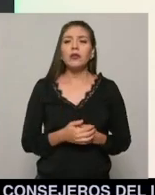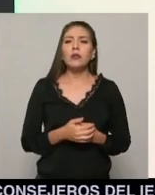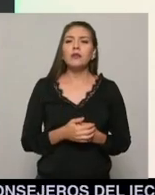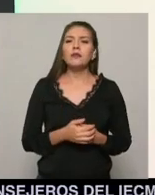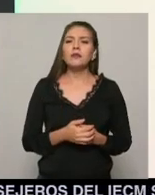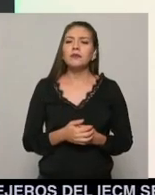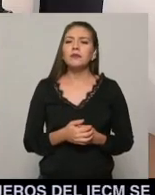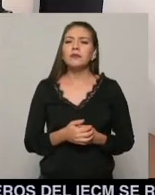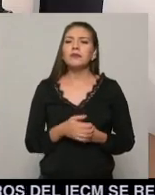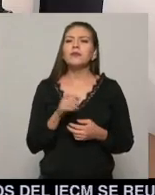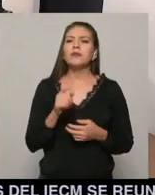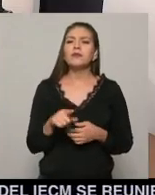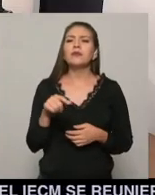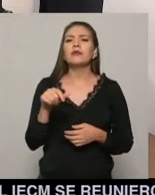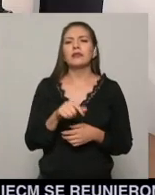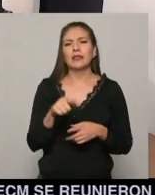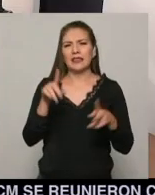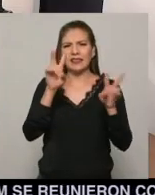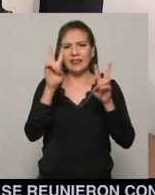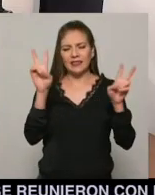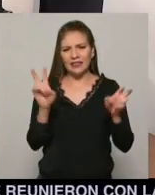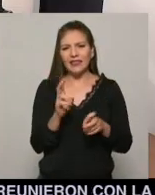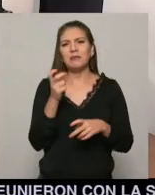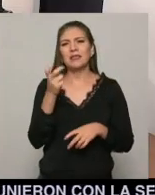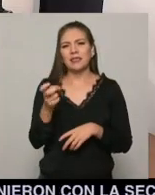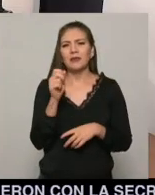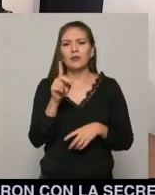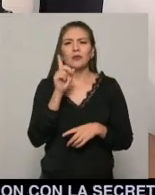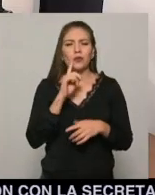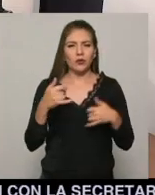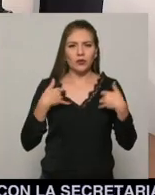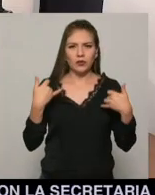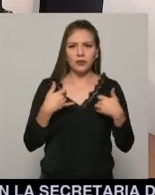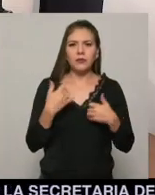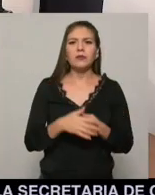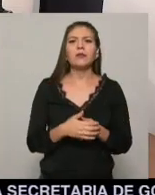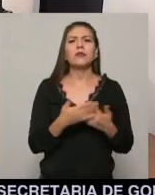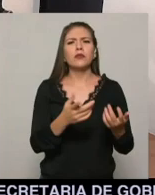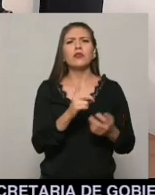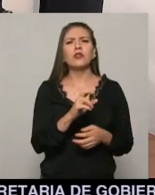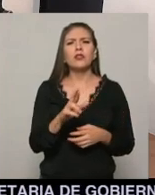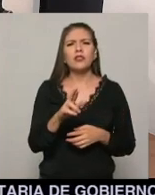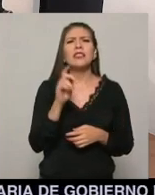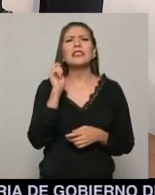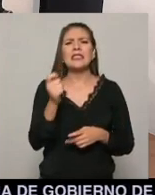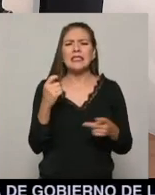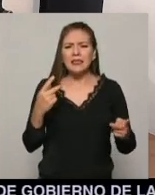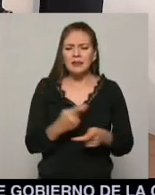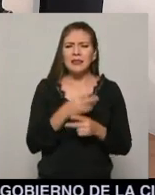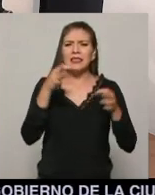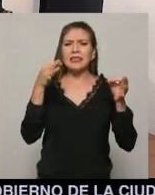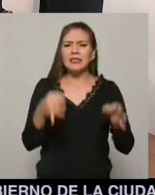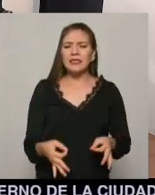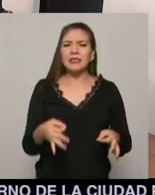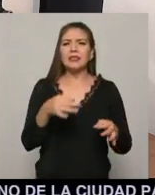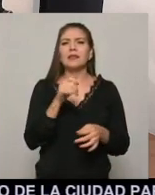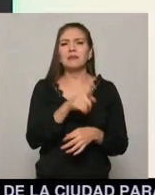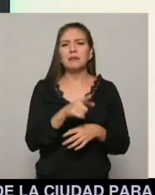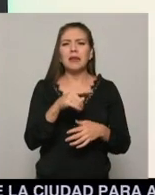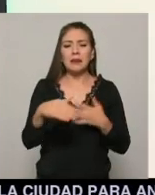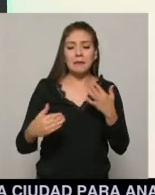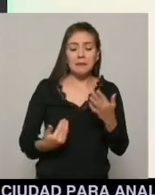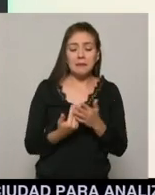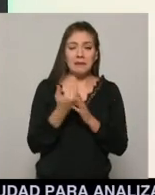mesa de análisis y debate este tema. Si nos puedes comentar, doctor Fernando Valadez, ¿qué fue exactamente lo que ocurrió esta madrugada